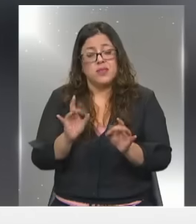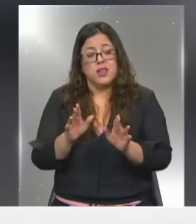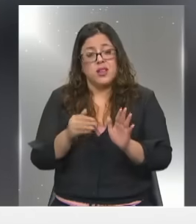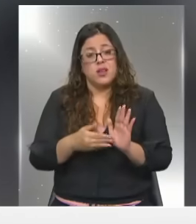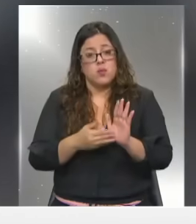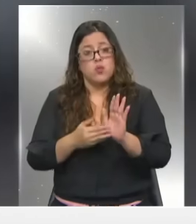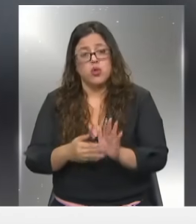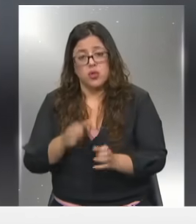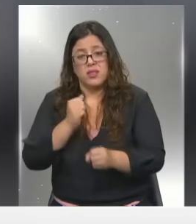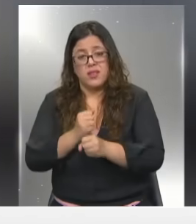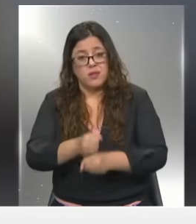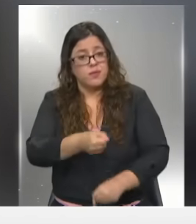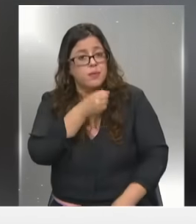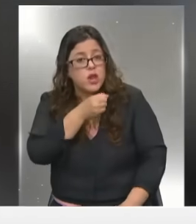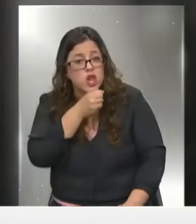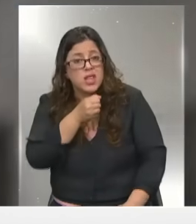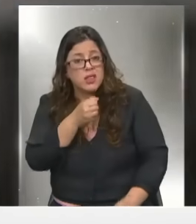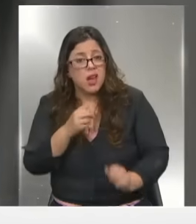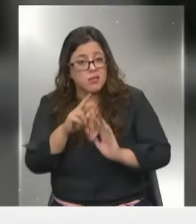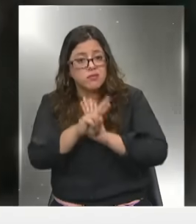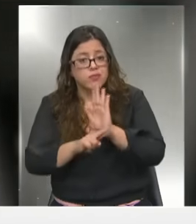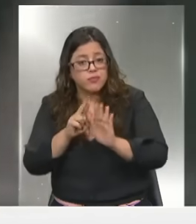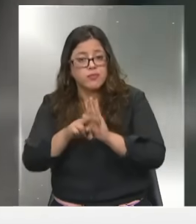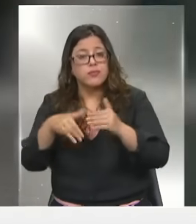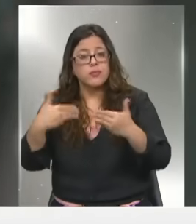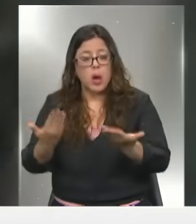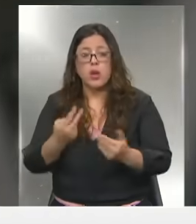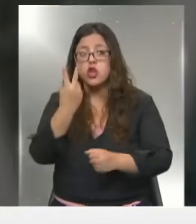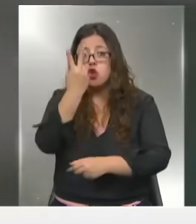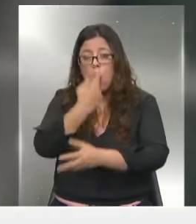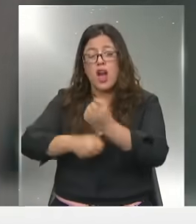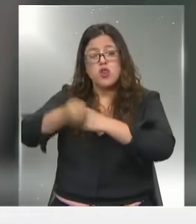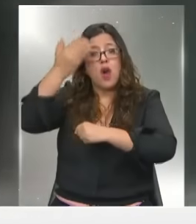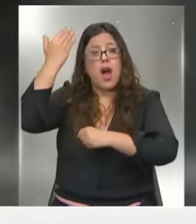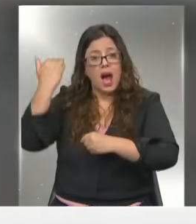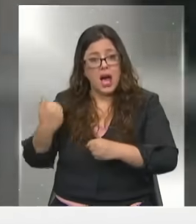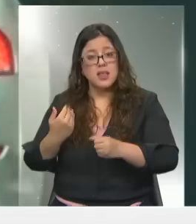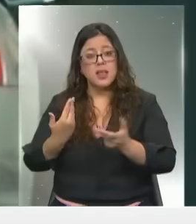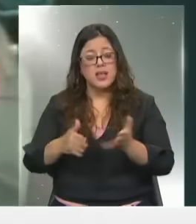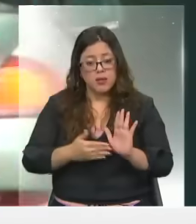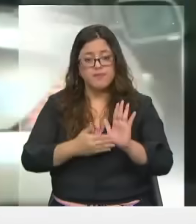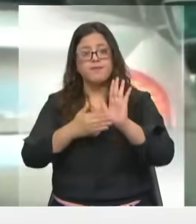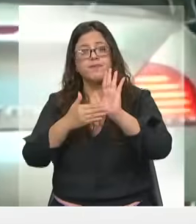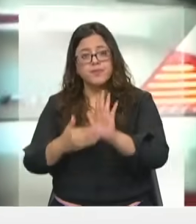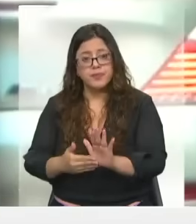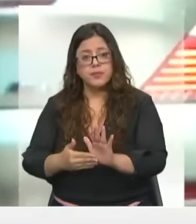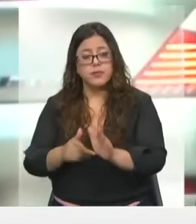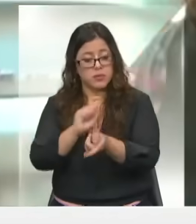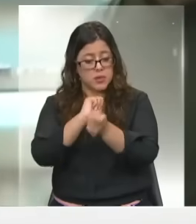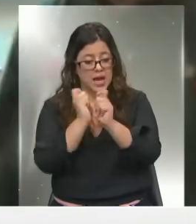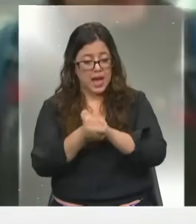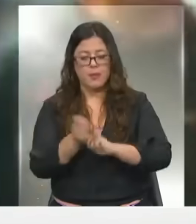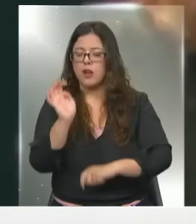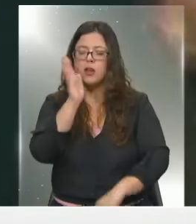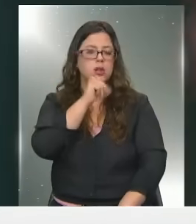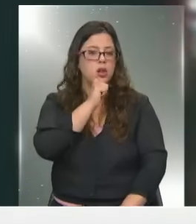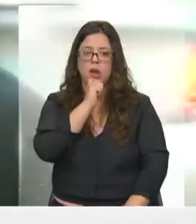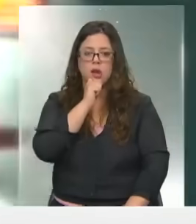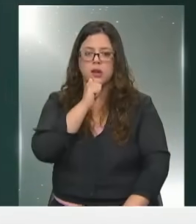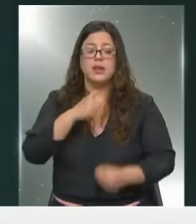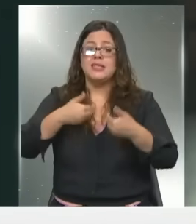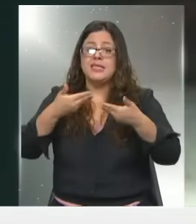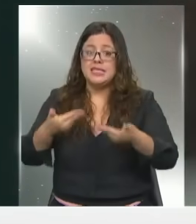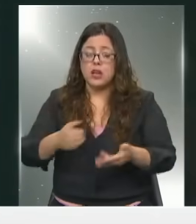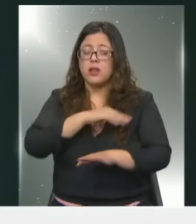este trabajo periodístico es que, a pesar de que hace 2 años lo expusimos, nada cambió. Y esta vez,